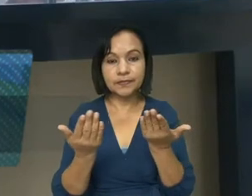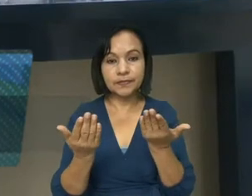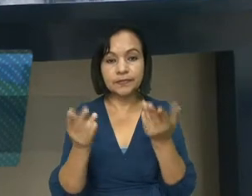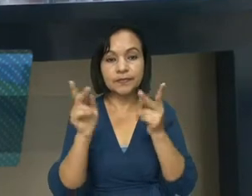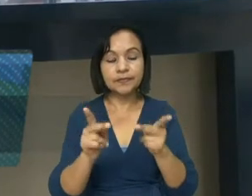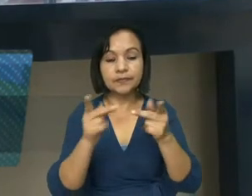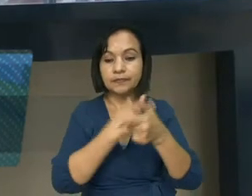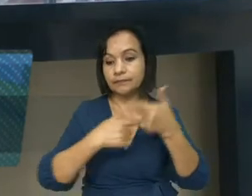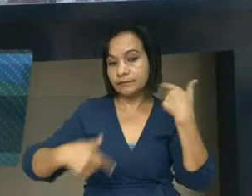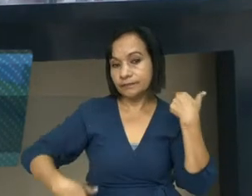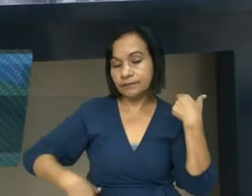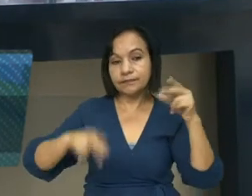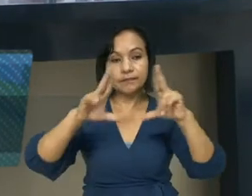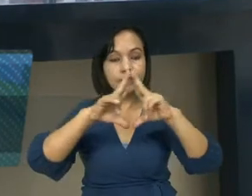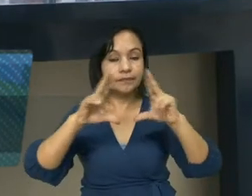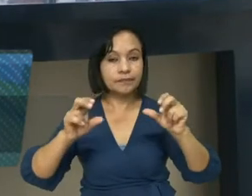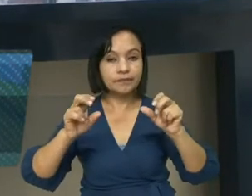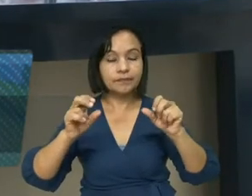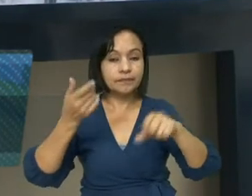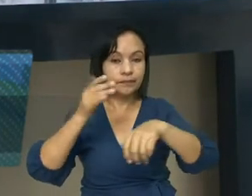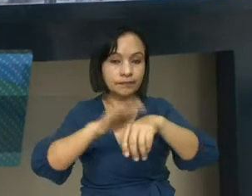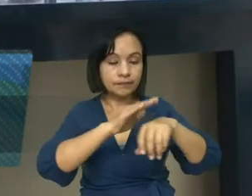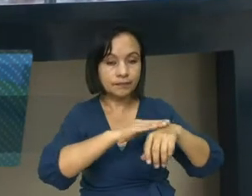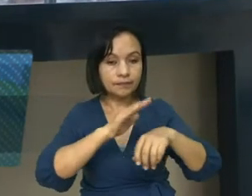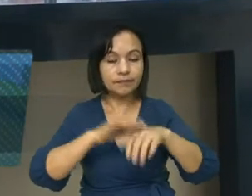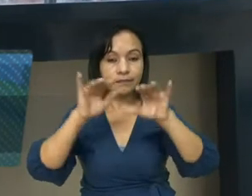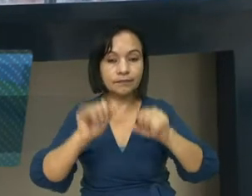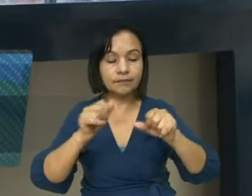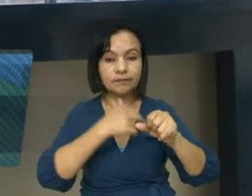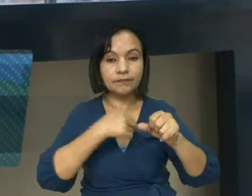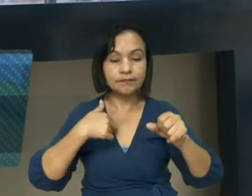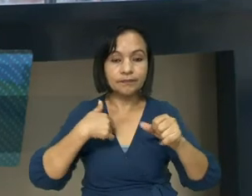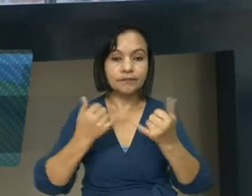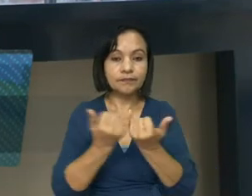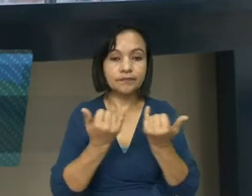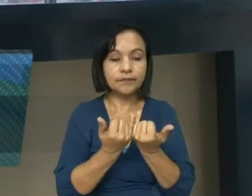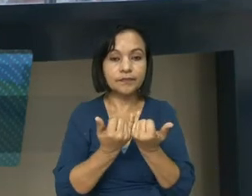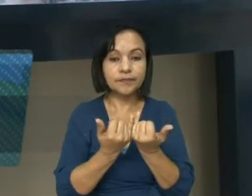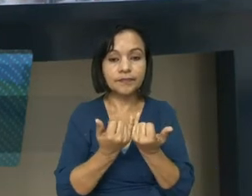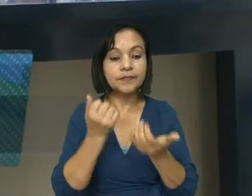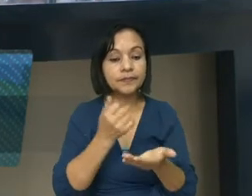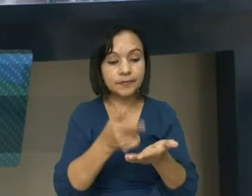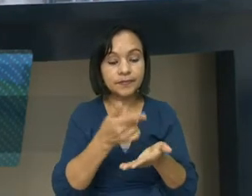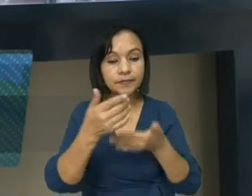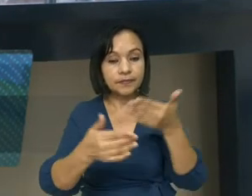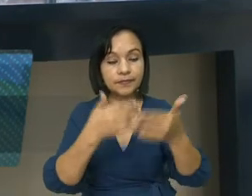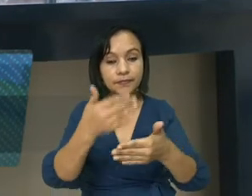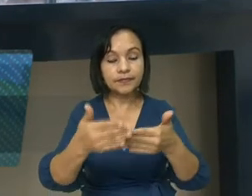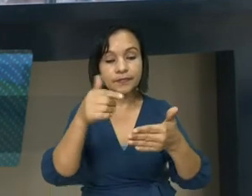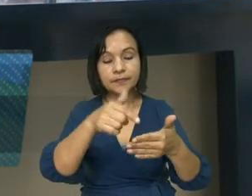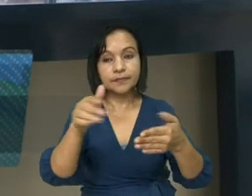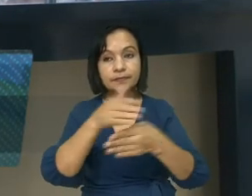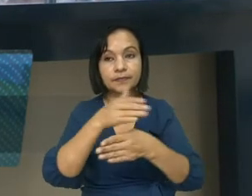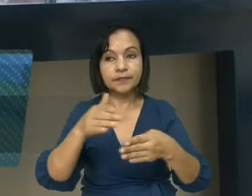la presidencia de la República, que nos orienta de que nosotros coloquemos recursos paulatinamente, progresivamente, como